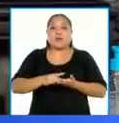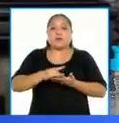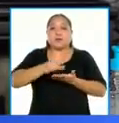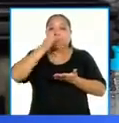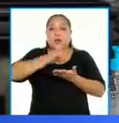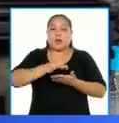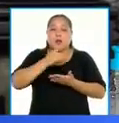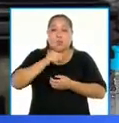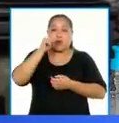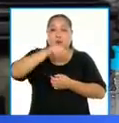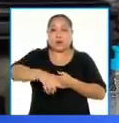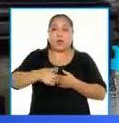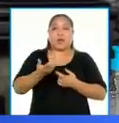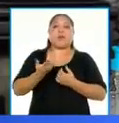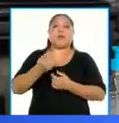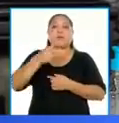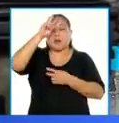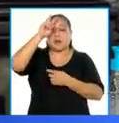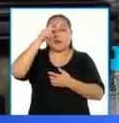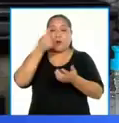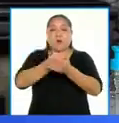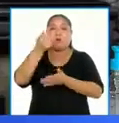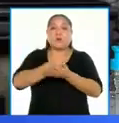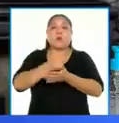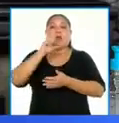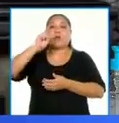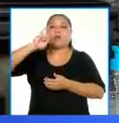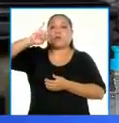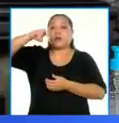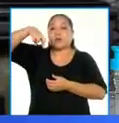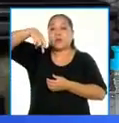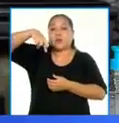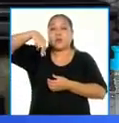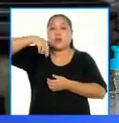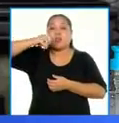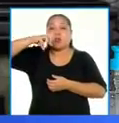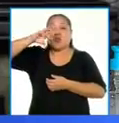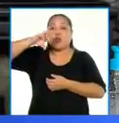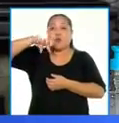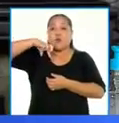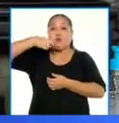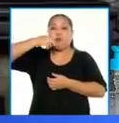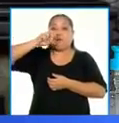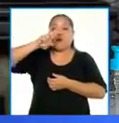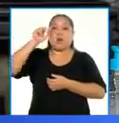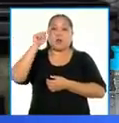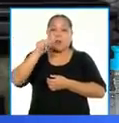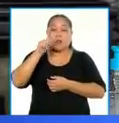el gobierno peruano ha adquirido de Sinopharm y que están siendo precisamente utilizadas en